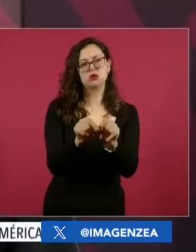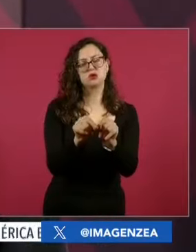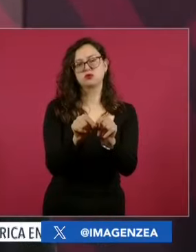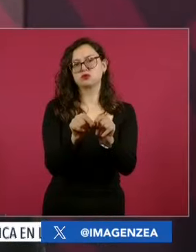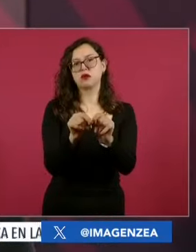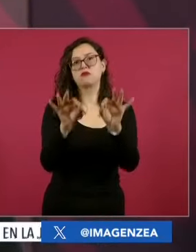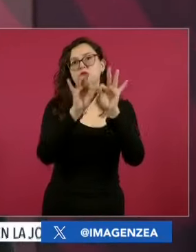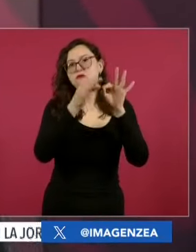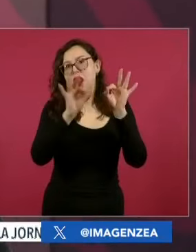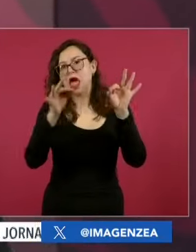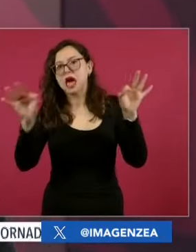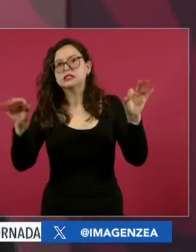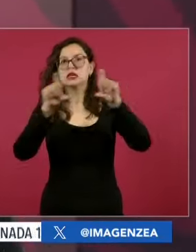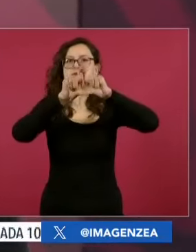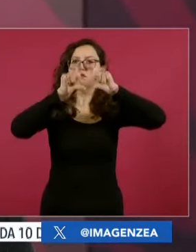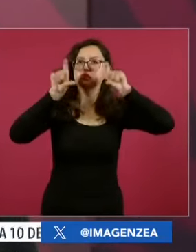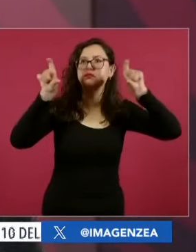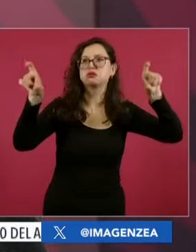un lema,